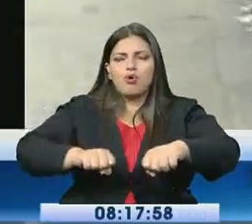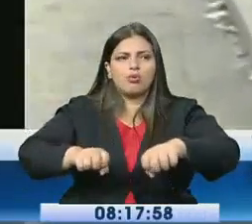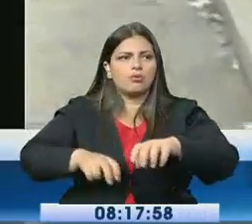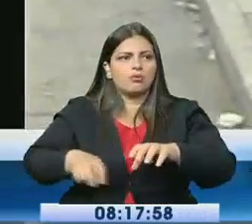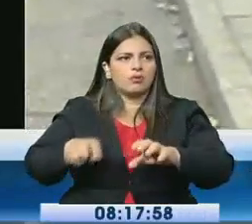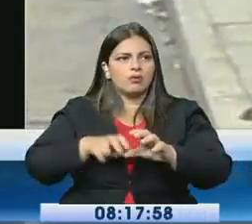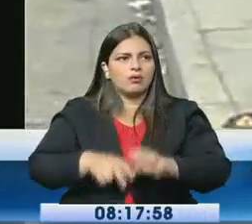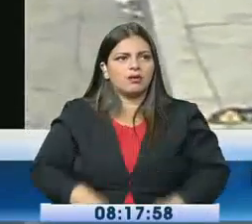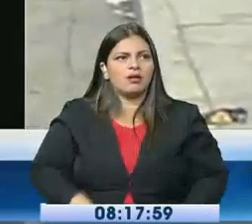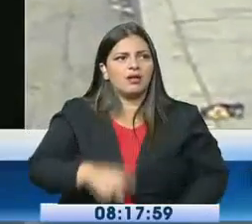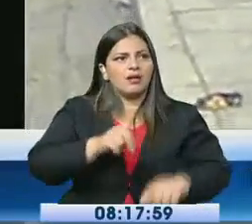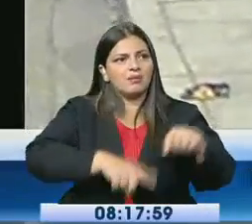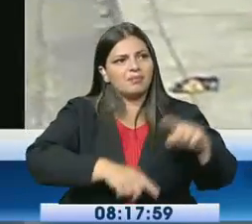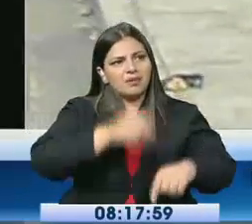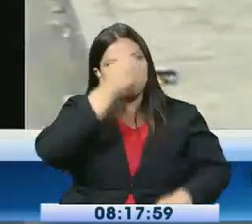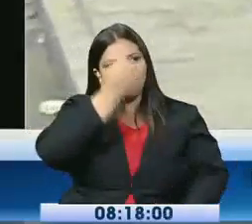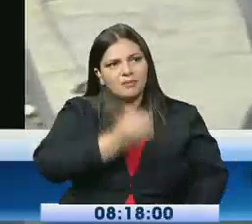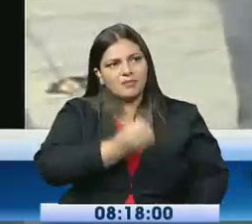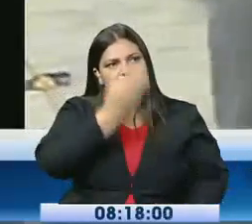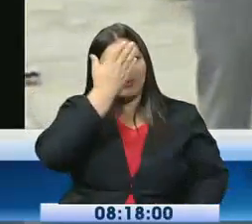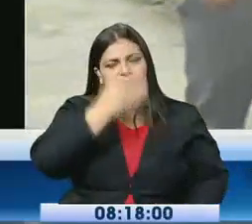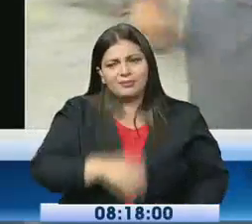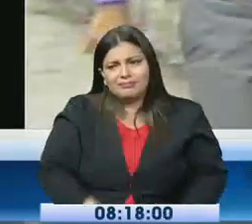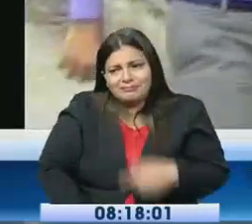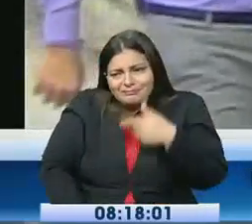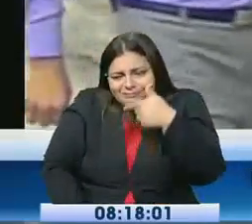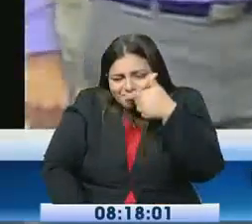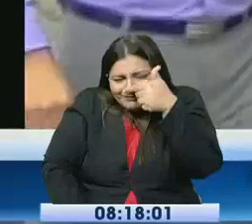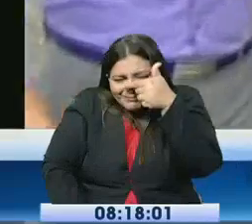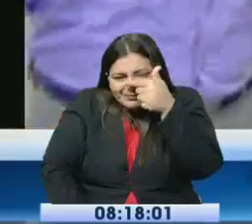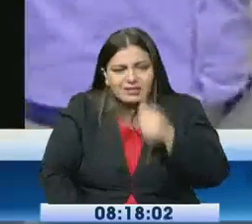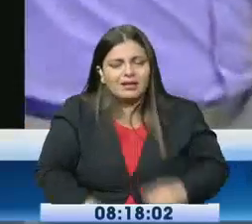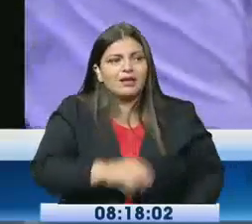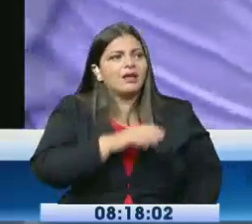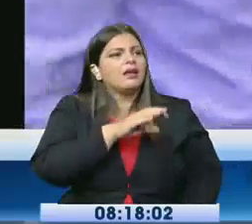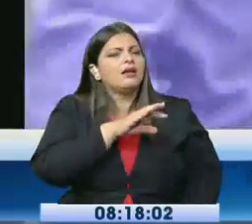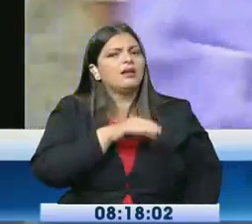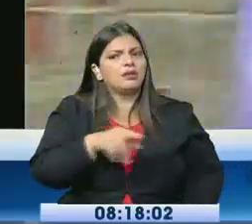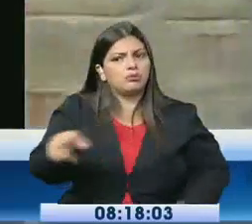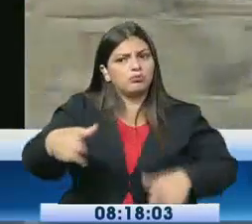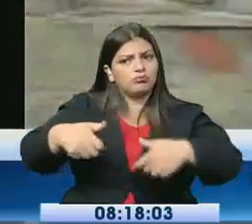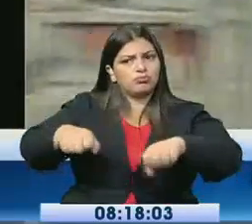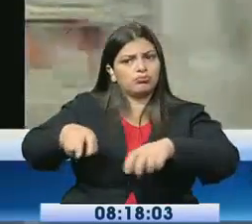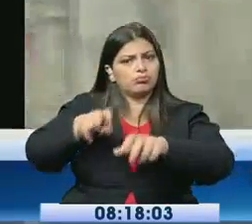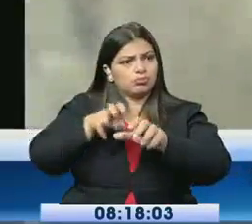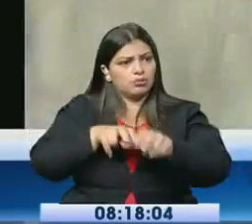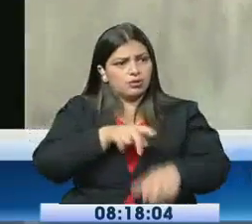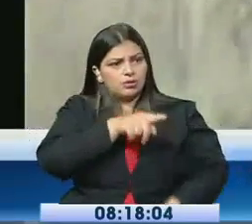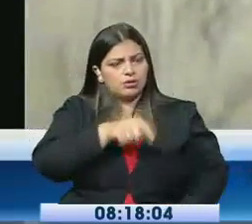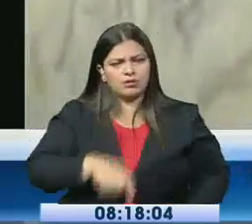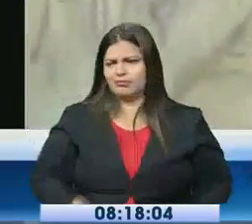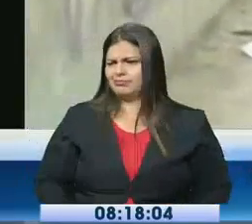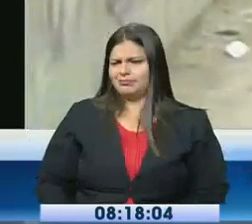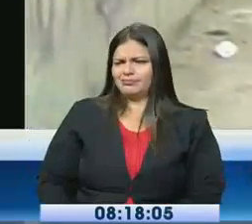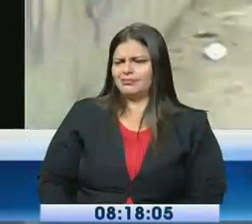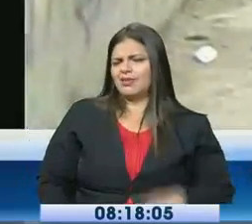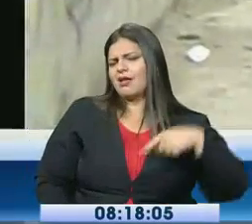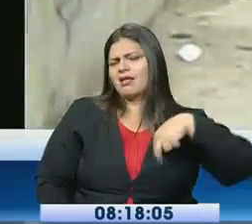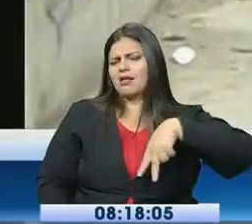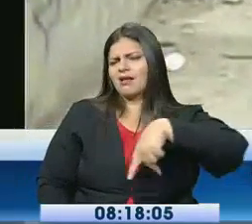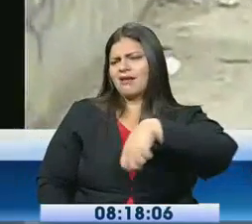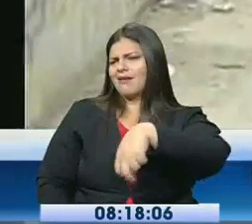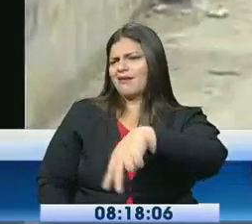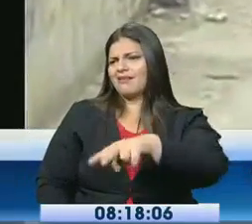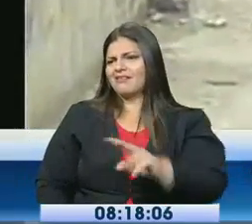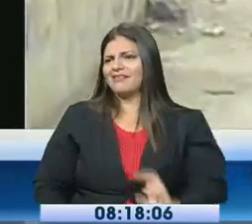pasó? Buenos días. ¿Usted suele utilizar las tricimotos? No. ¿Por qué? Porque me voy caminando, pues. Es más, ¿más seguro? Sí, no, es más